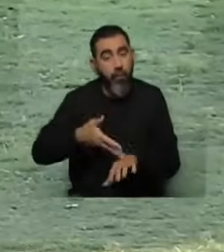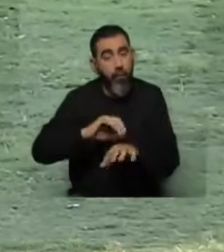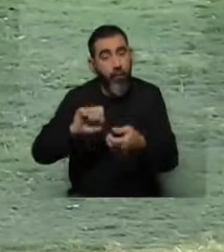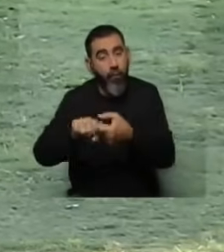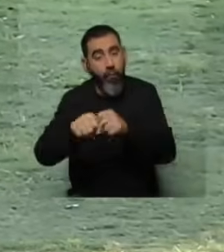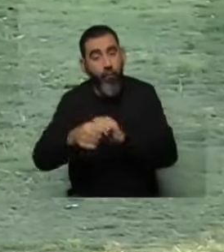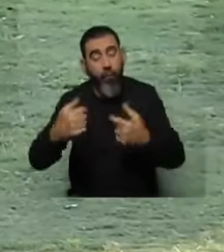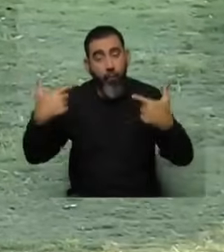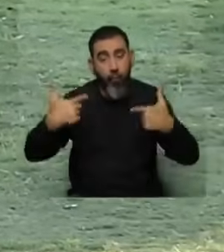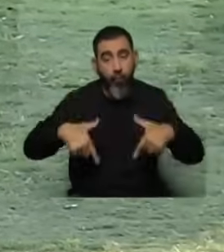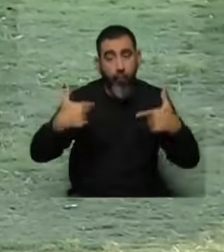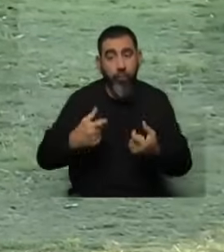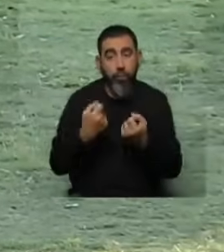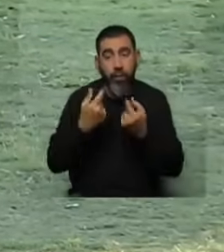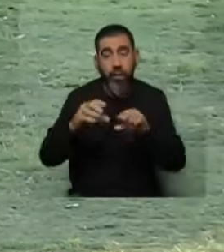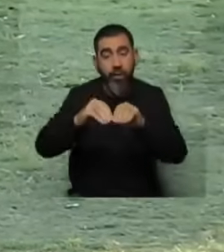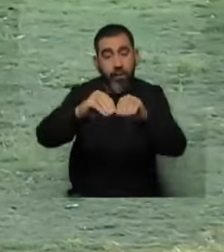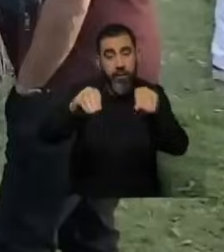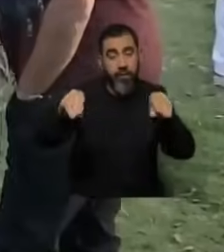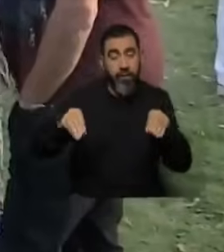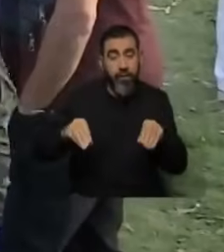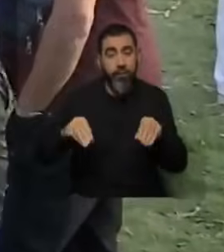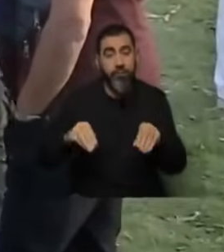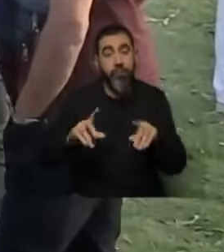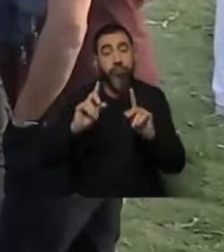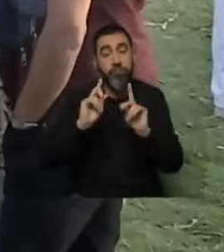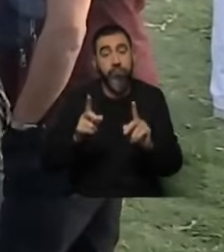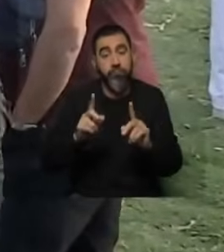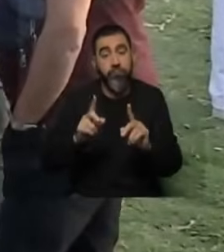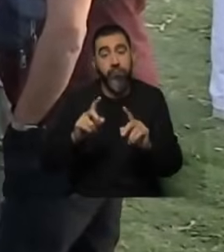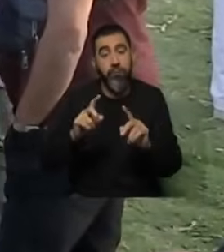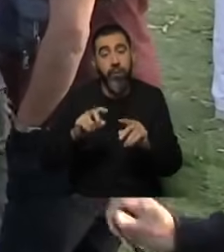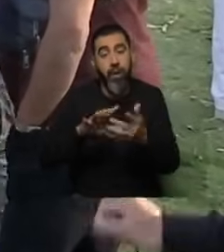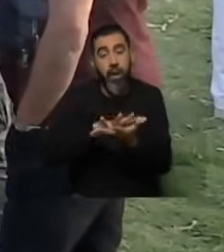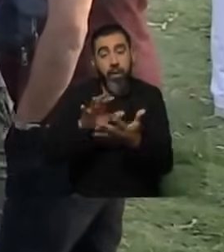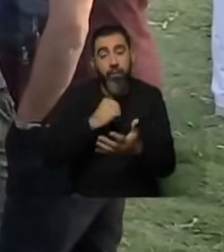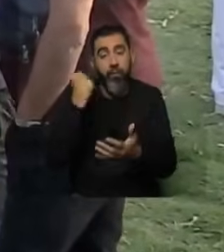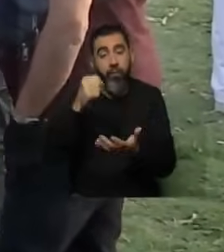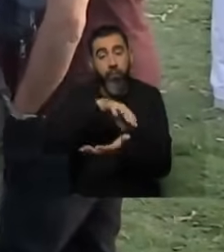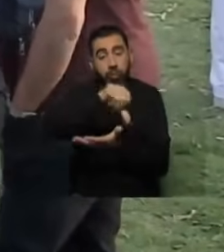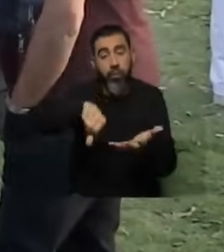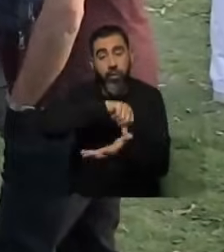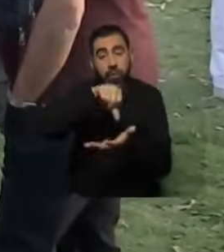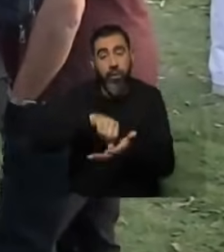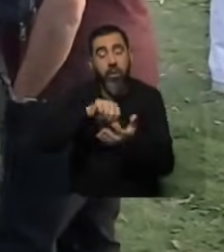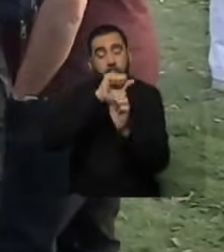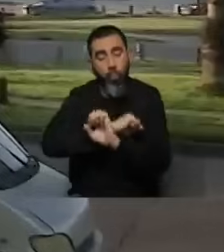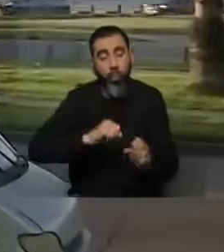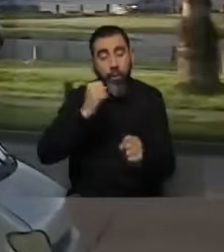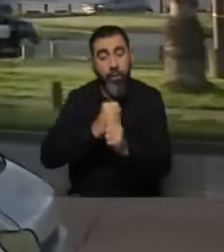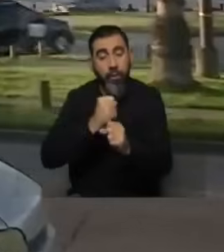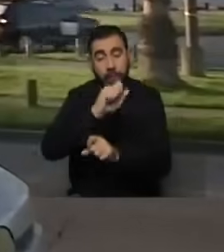la intendencia en la entrega de tierras sobre todo vuelvo a repetir en áreas que son vitales de la ciudad permiten que los